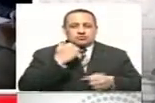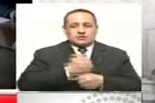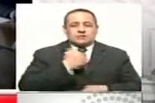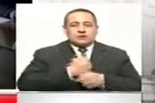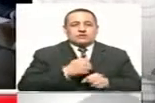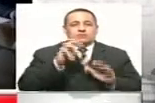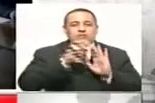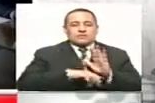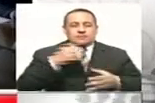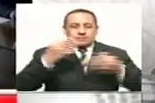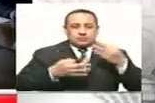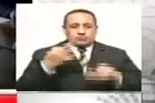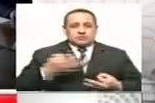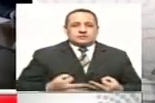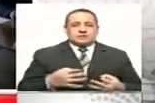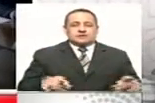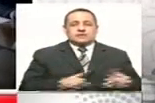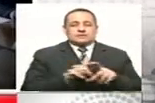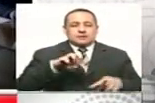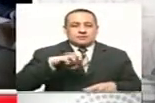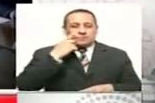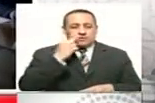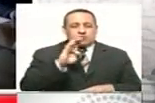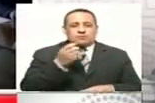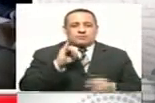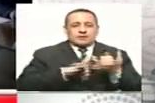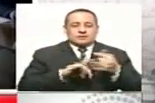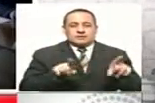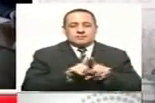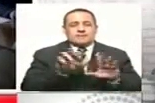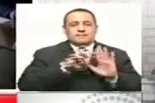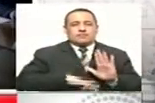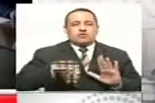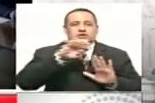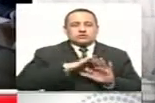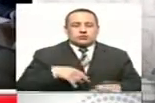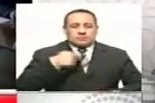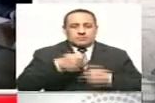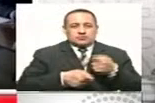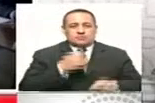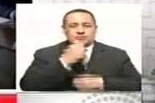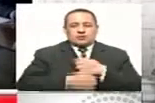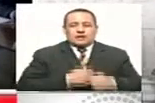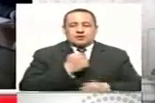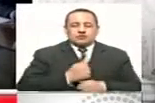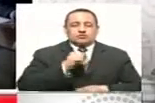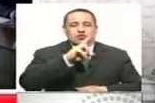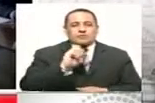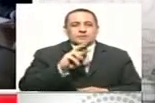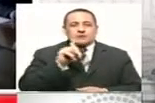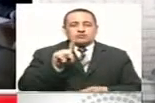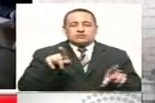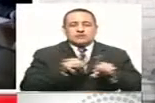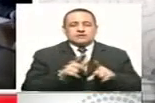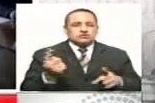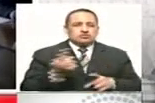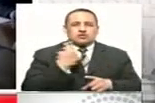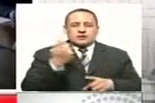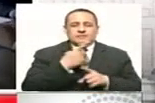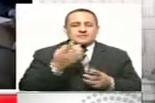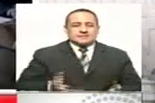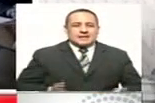del programa presupuestal PIRDAIS, así como proyectos de inversión. Sin embargo, para el 2021 solamente se